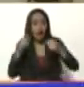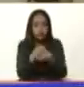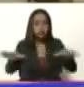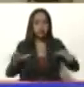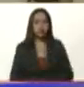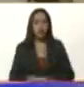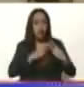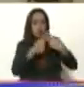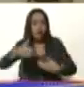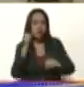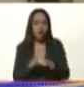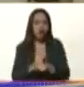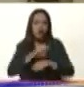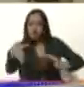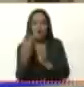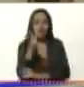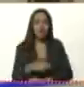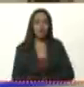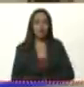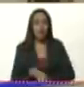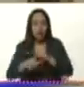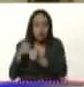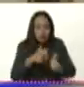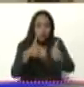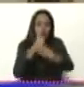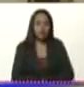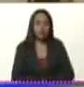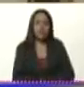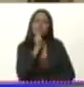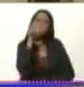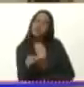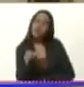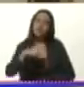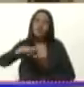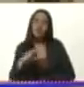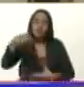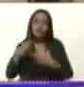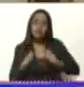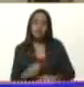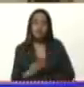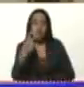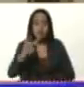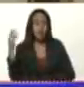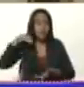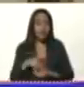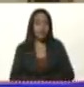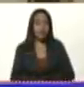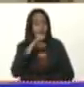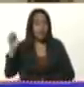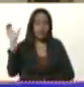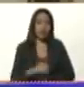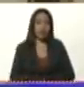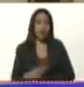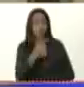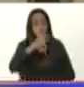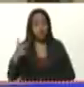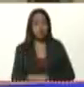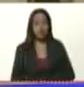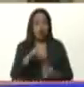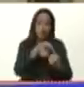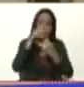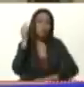Estamos activando todas las empresas que fabrican tapabocas en el país. Ya tenemos 8 millones que van a empezar a distribuirse a nivel nacional.